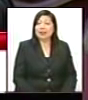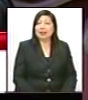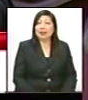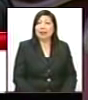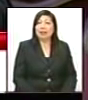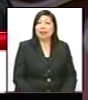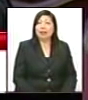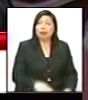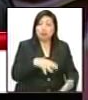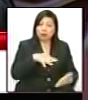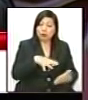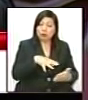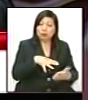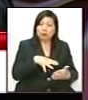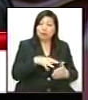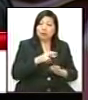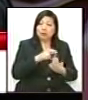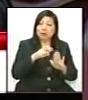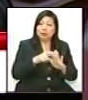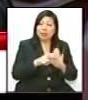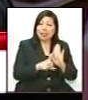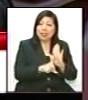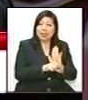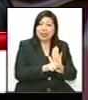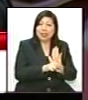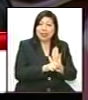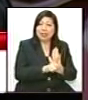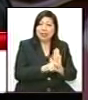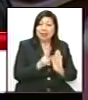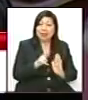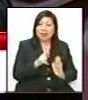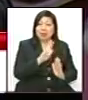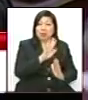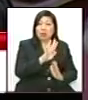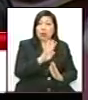el estudio y análisis del proyecto de ley